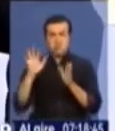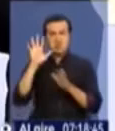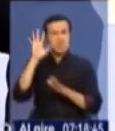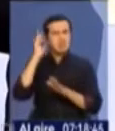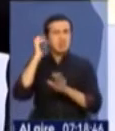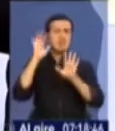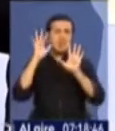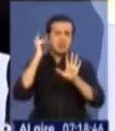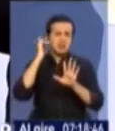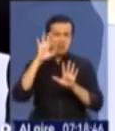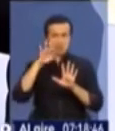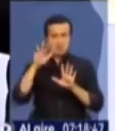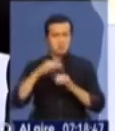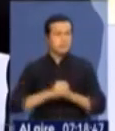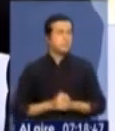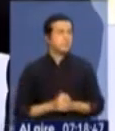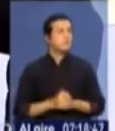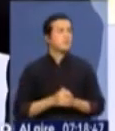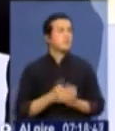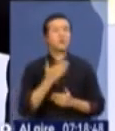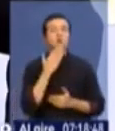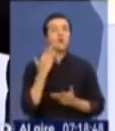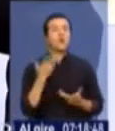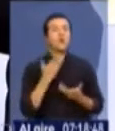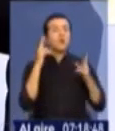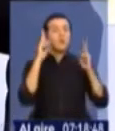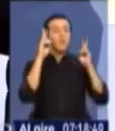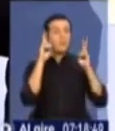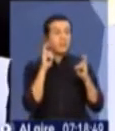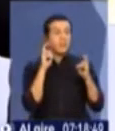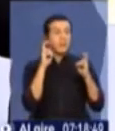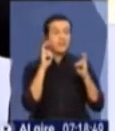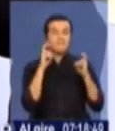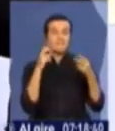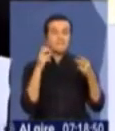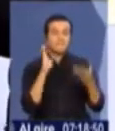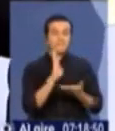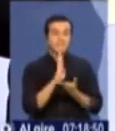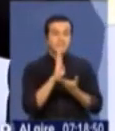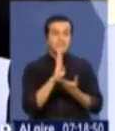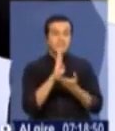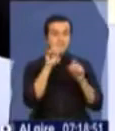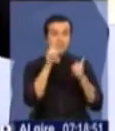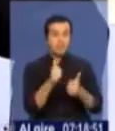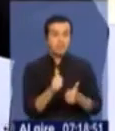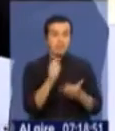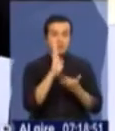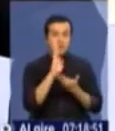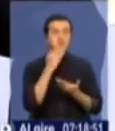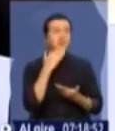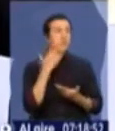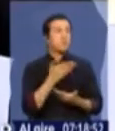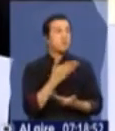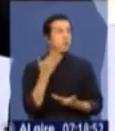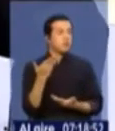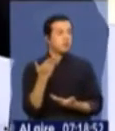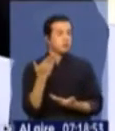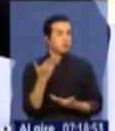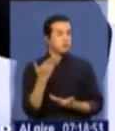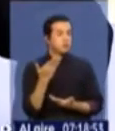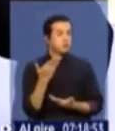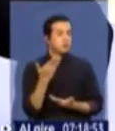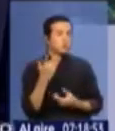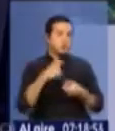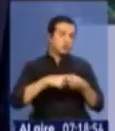y ya para terminar cómo está funcionando el tema de la cobertura de seguridad social para nuestra nuestros artistas bueno yo